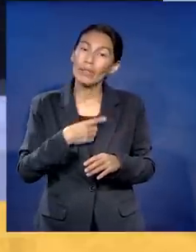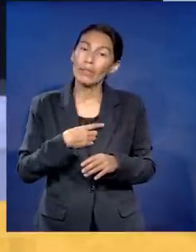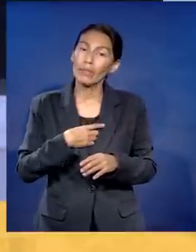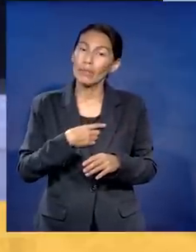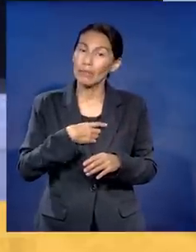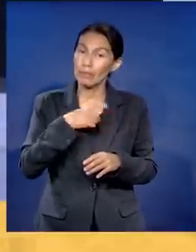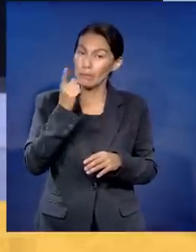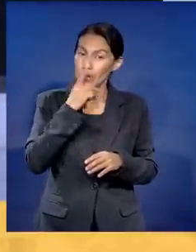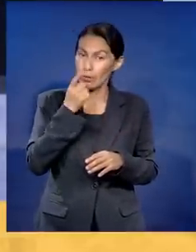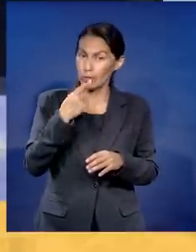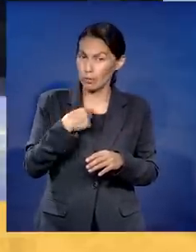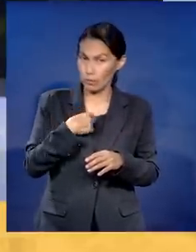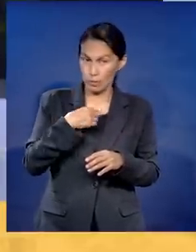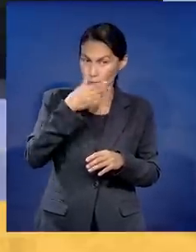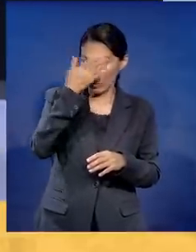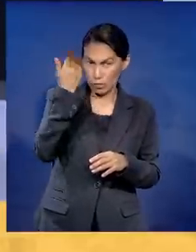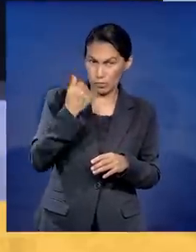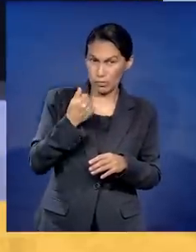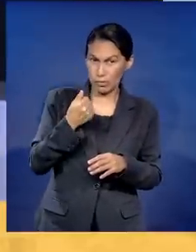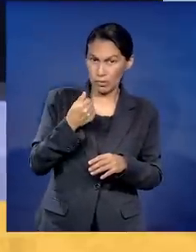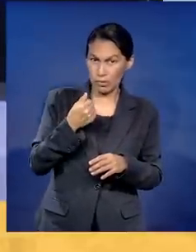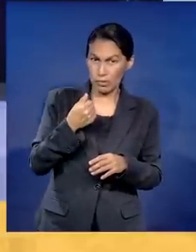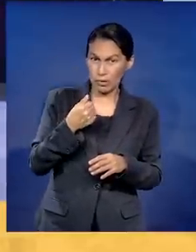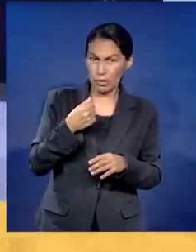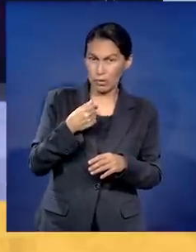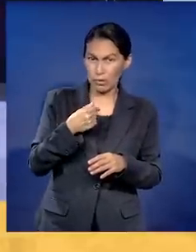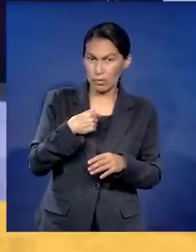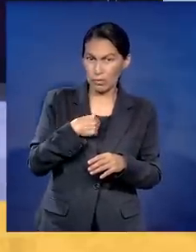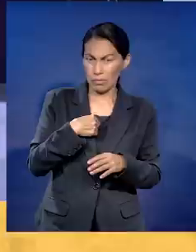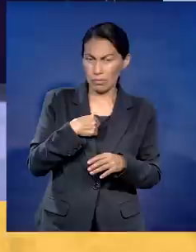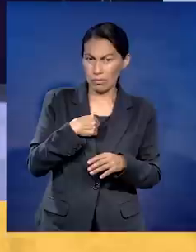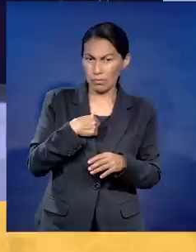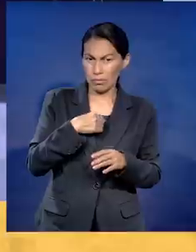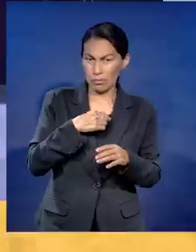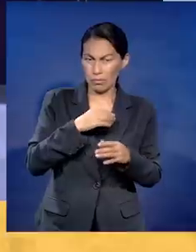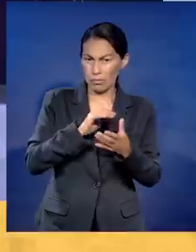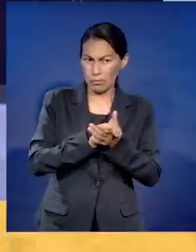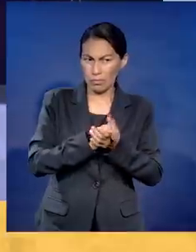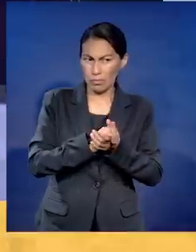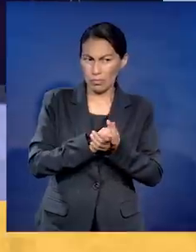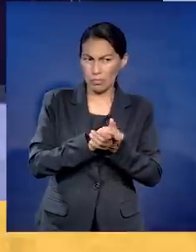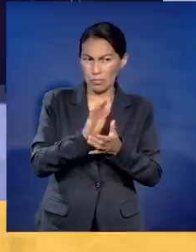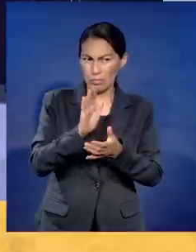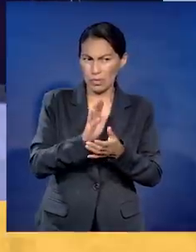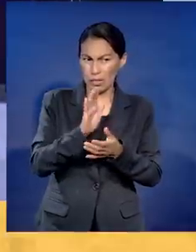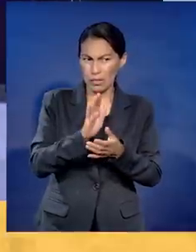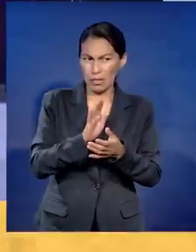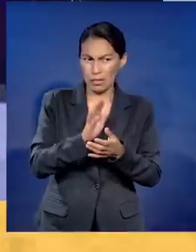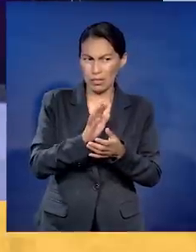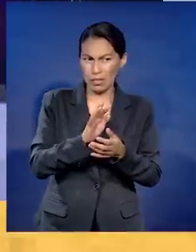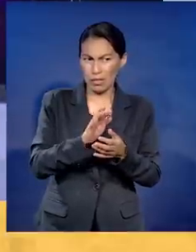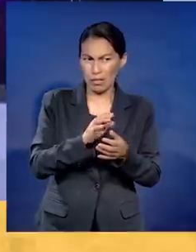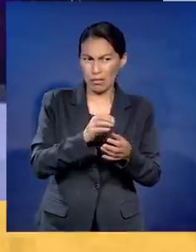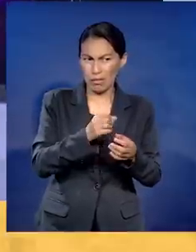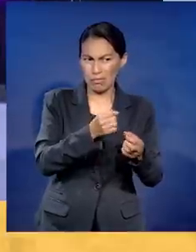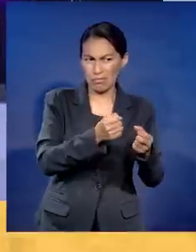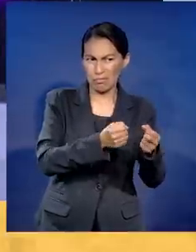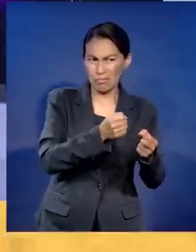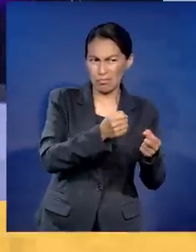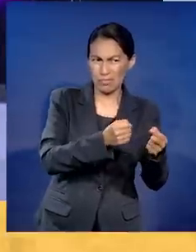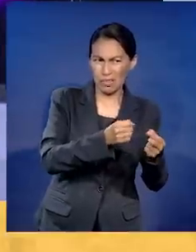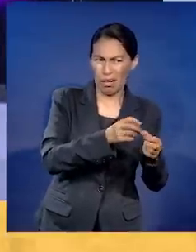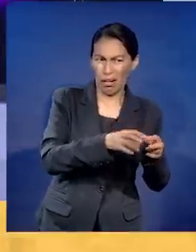aquella muchacha que me dice, pastor, yo no sabía que me había casado con un tractor descompuesto. A ver, ¿cómo es eso?